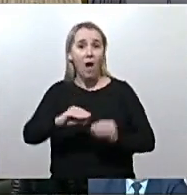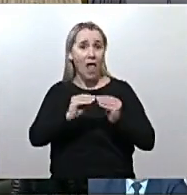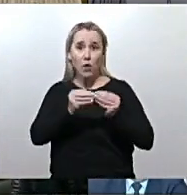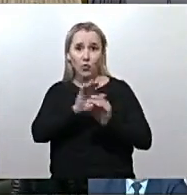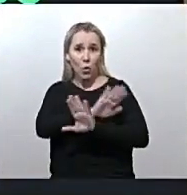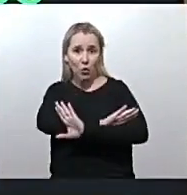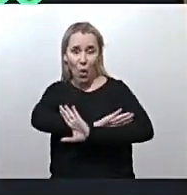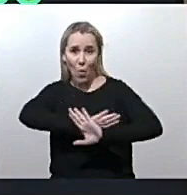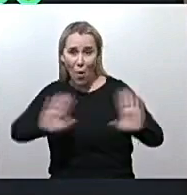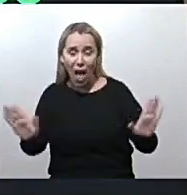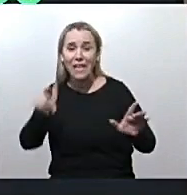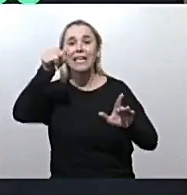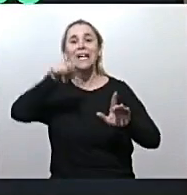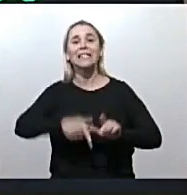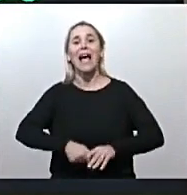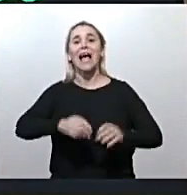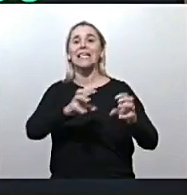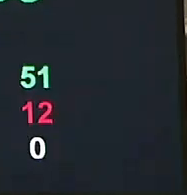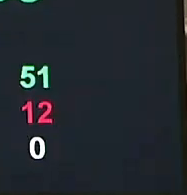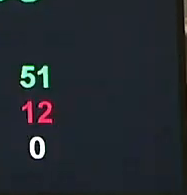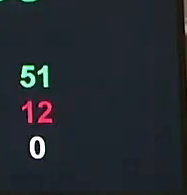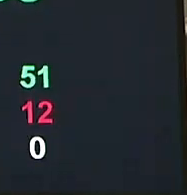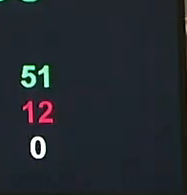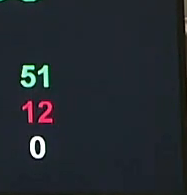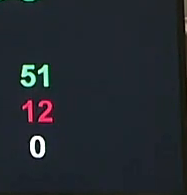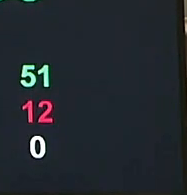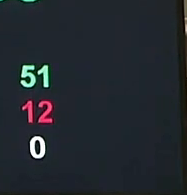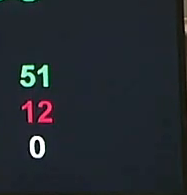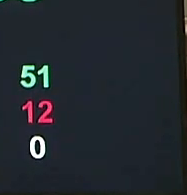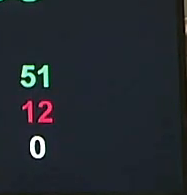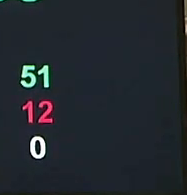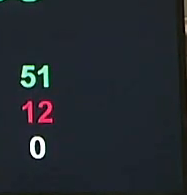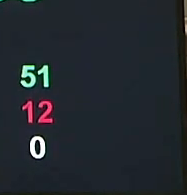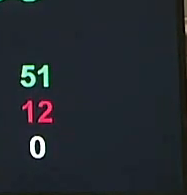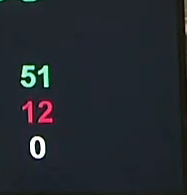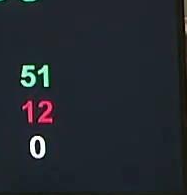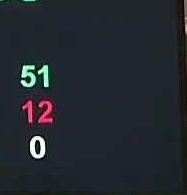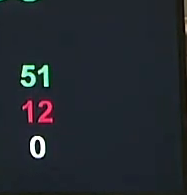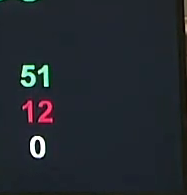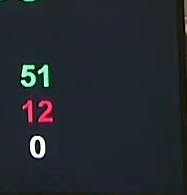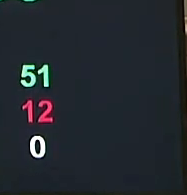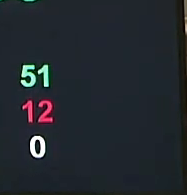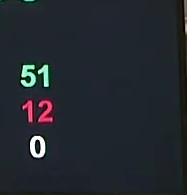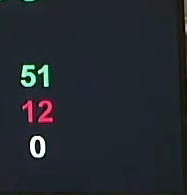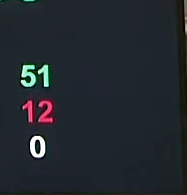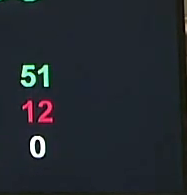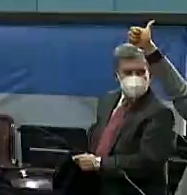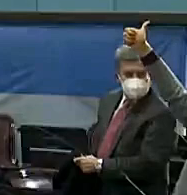asuntos que tratar, queda levantada la sesión. Buenas noches, muchas gracias.